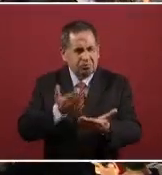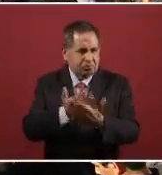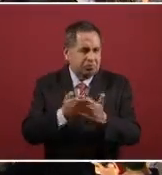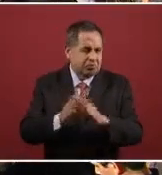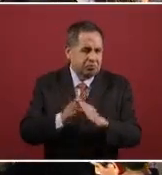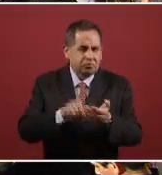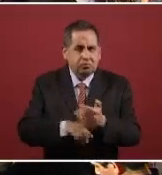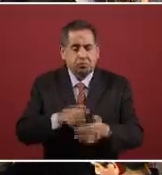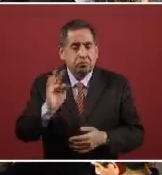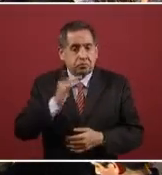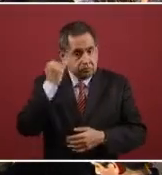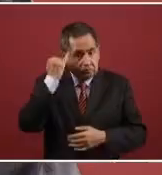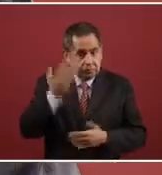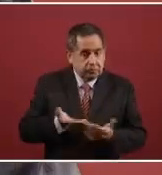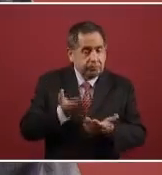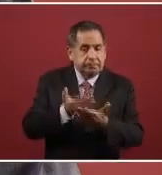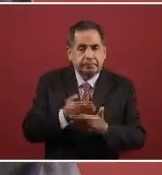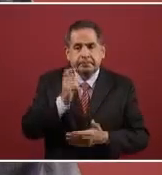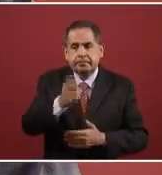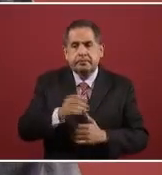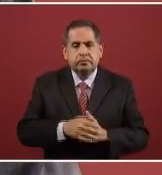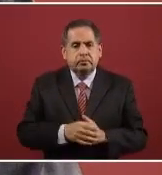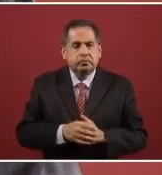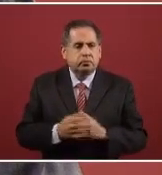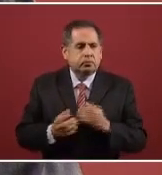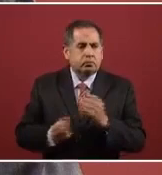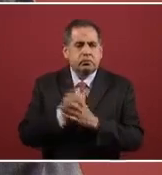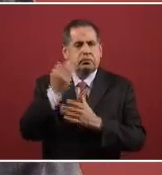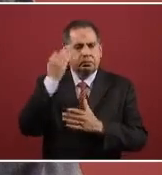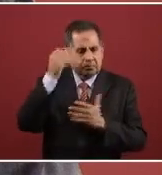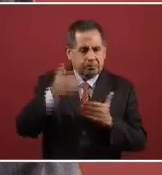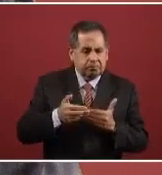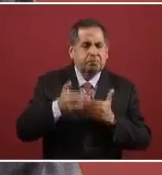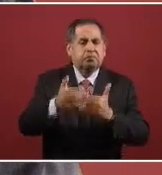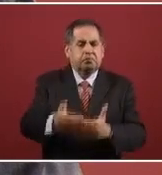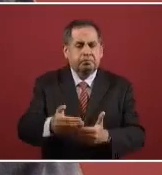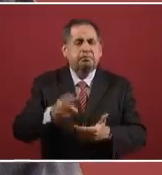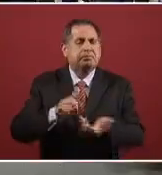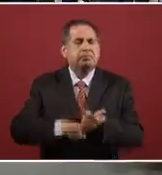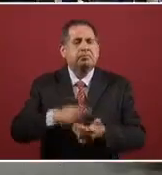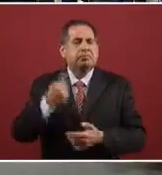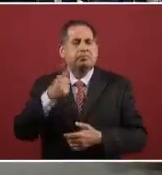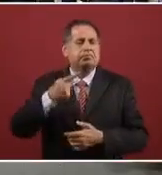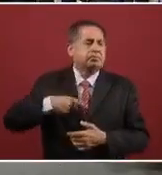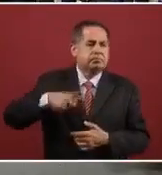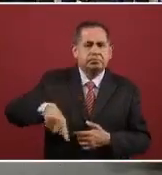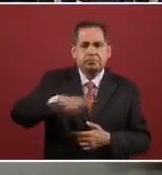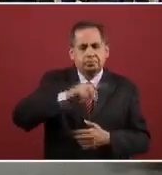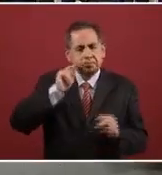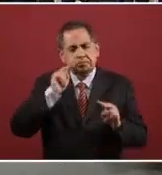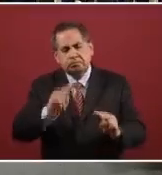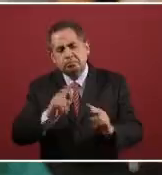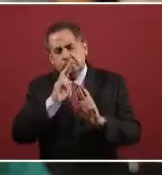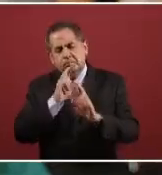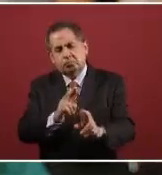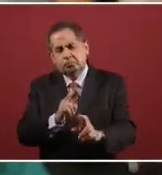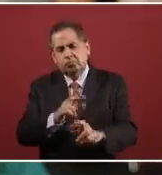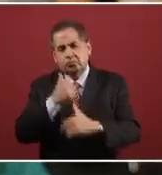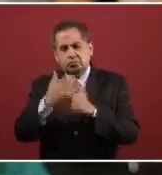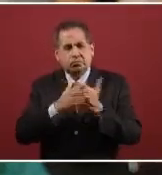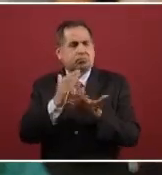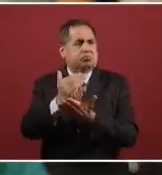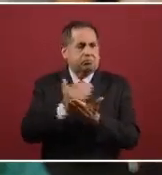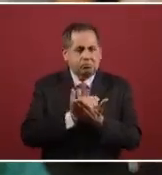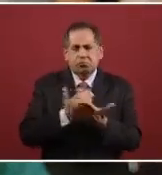propondría o establecería un nuevo plazo para que los ciudadanos puedan ver resultados en materia de